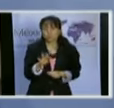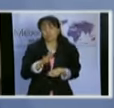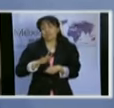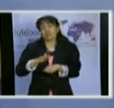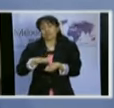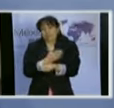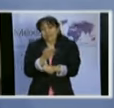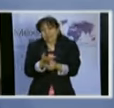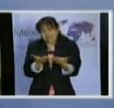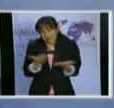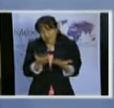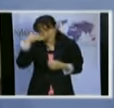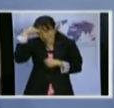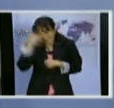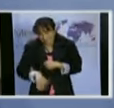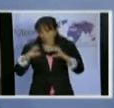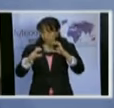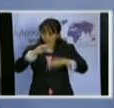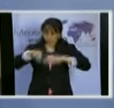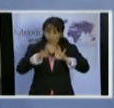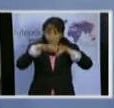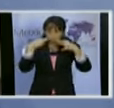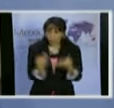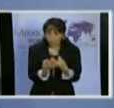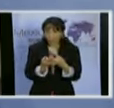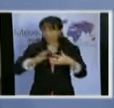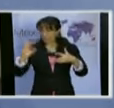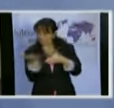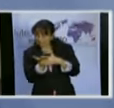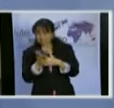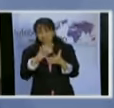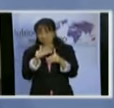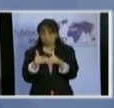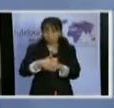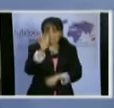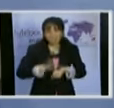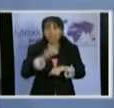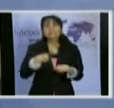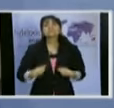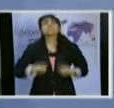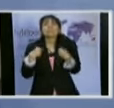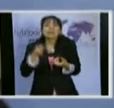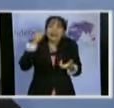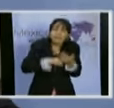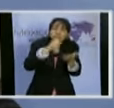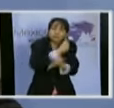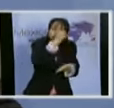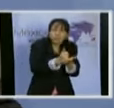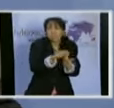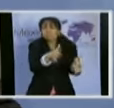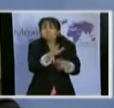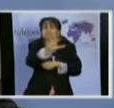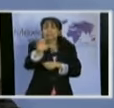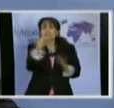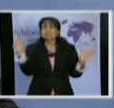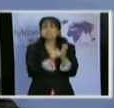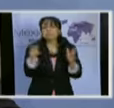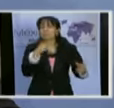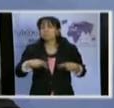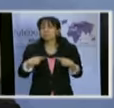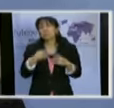de la mitad de la población del planeta vive en ciudades, la mayoría de alrededor de 500.000 personas o